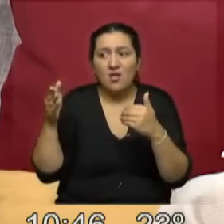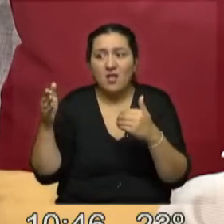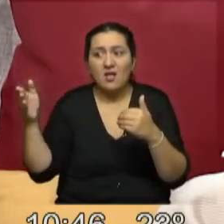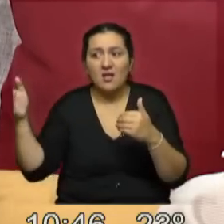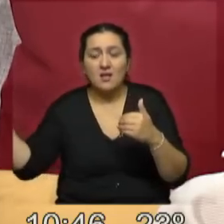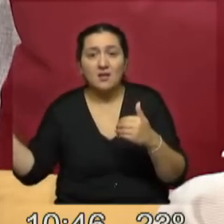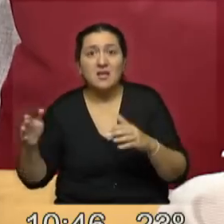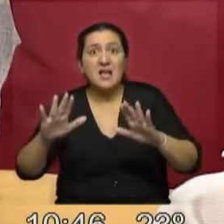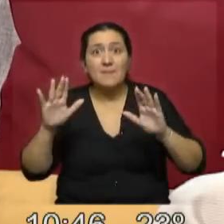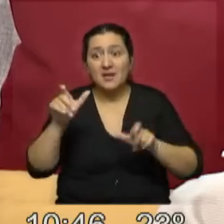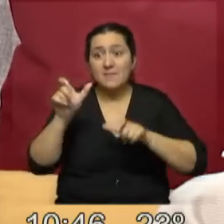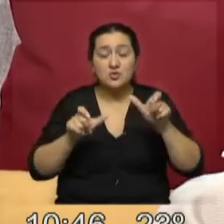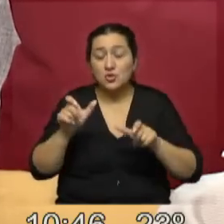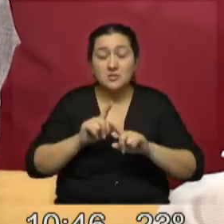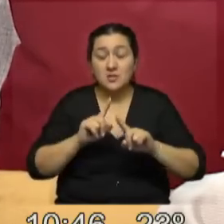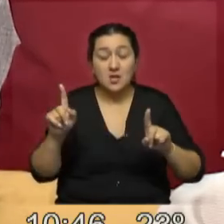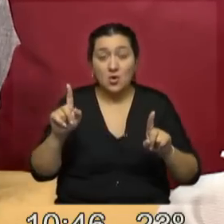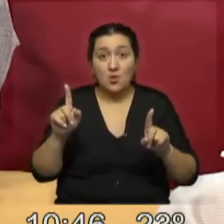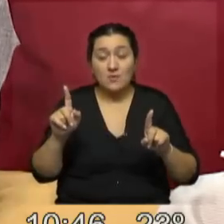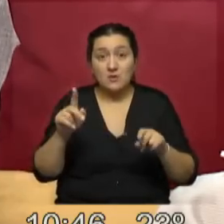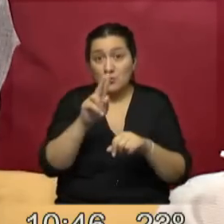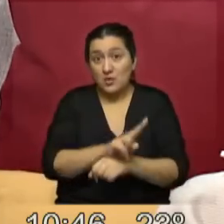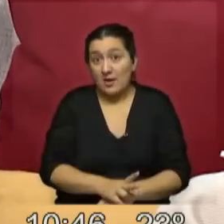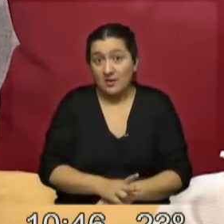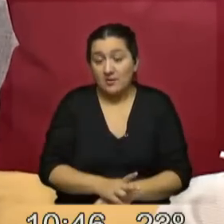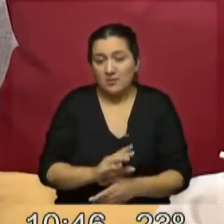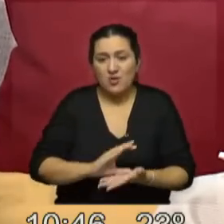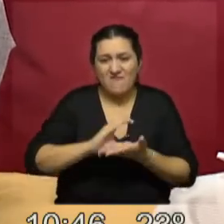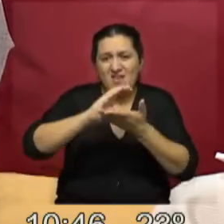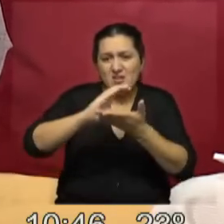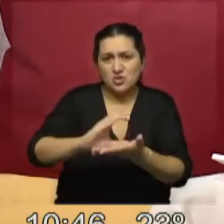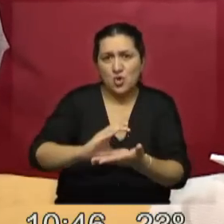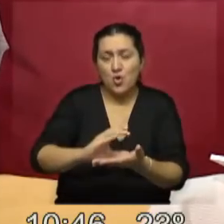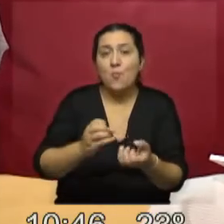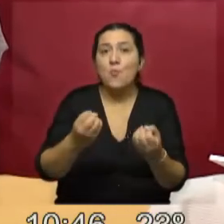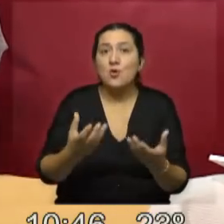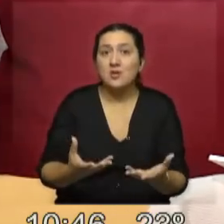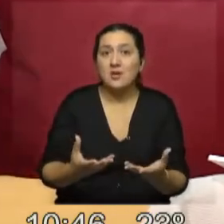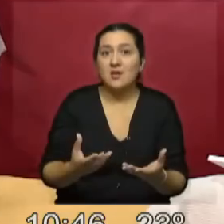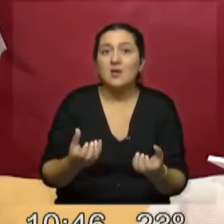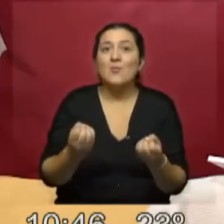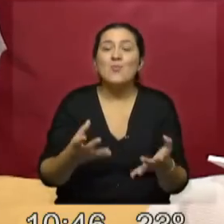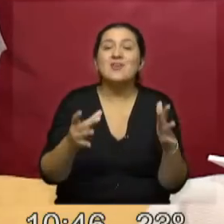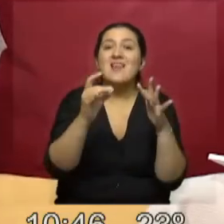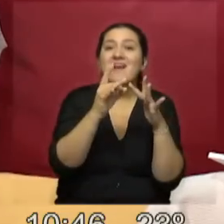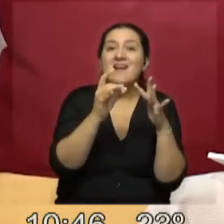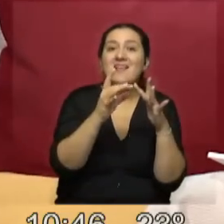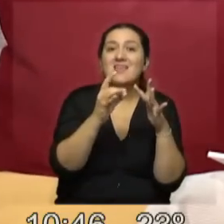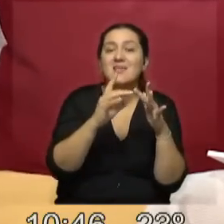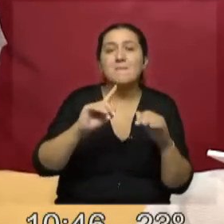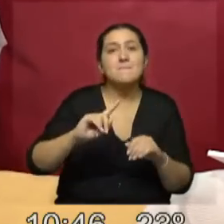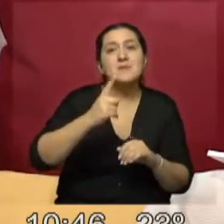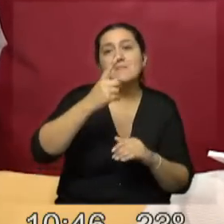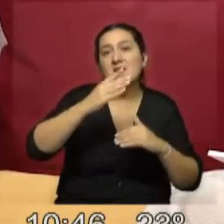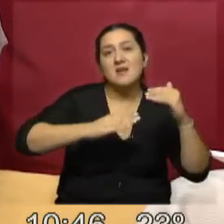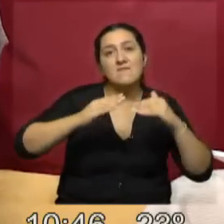la iba a usar y lo poníamos uno al lado de la otra con todo lo que invertimos porque la calidad de primer